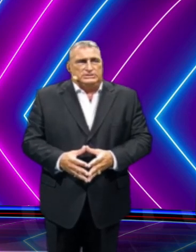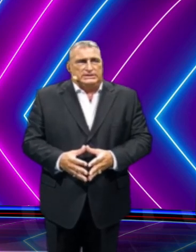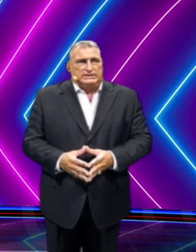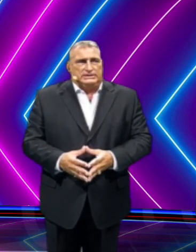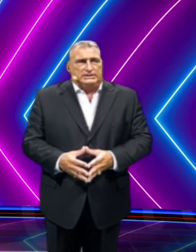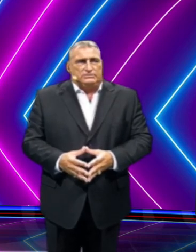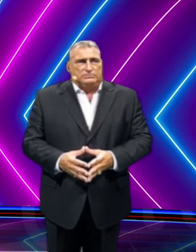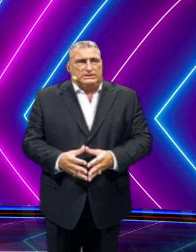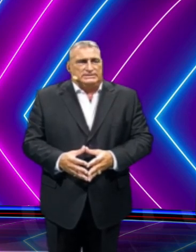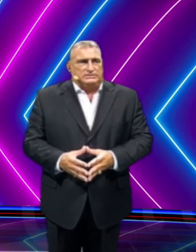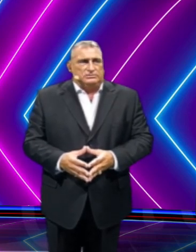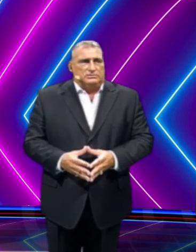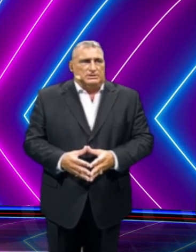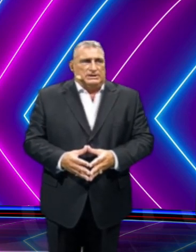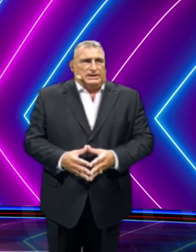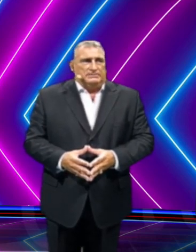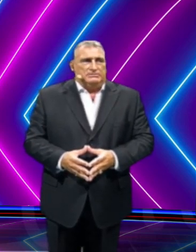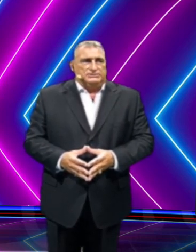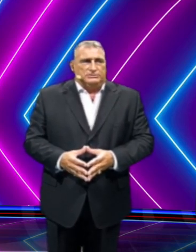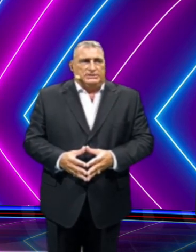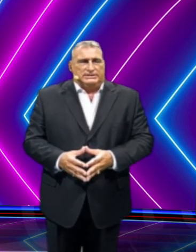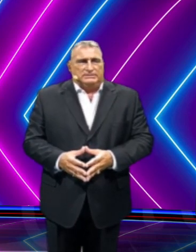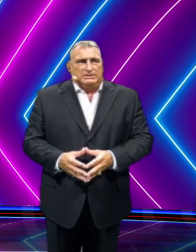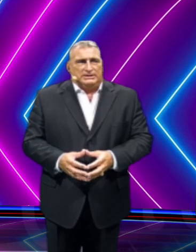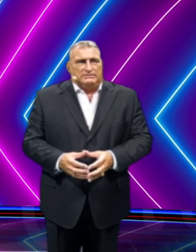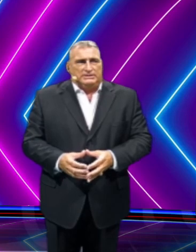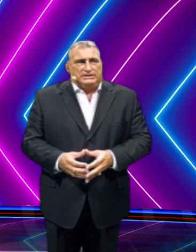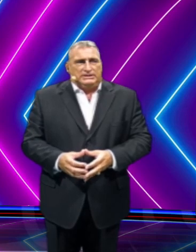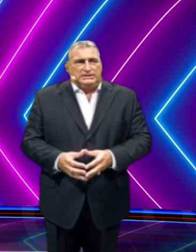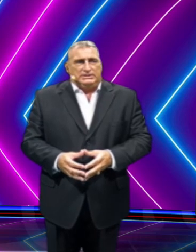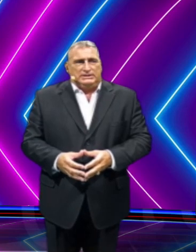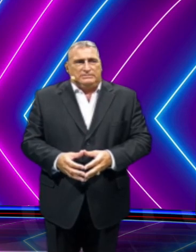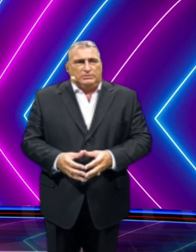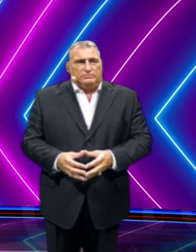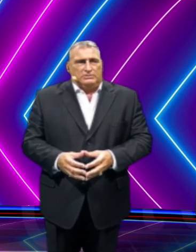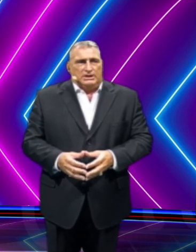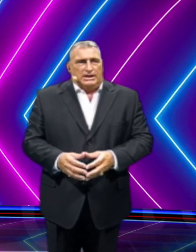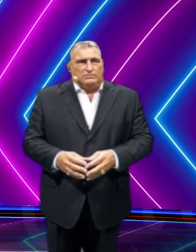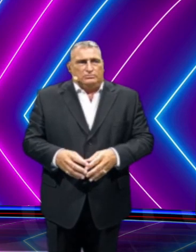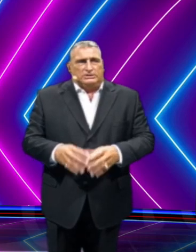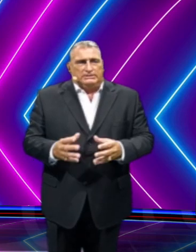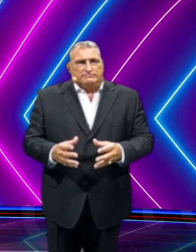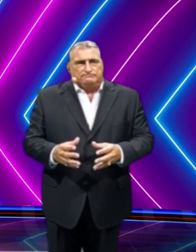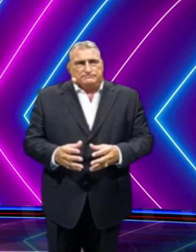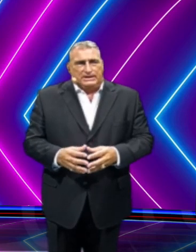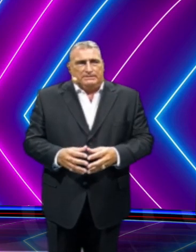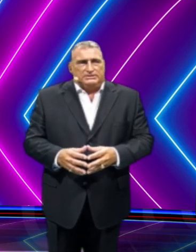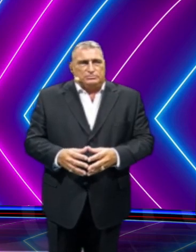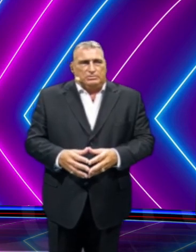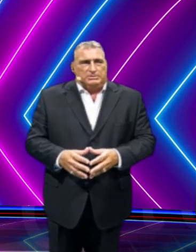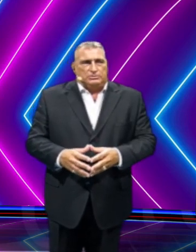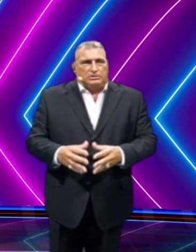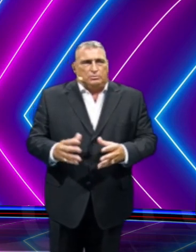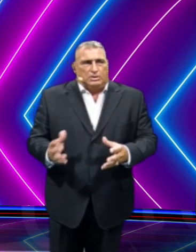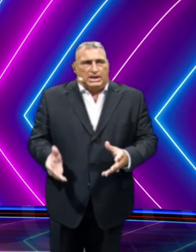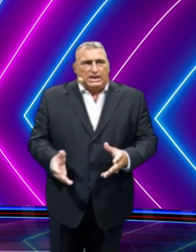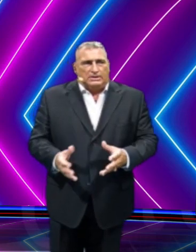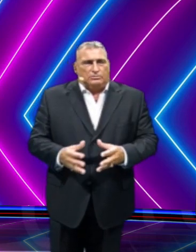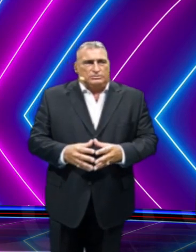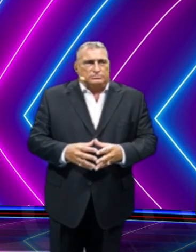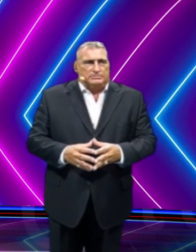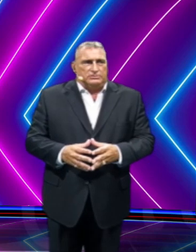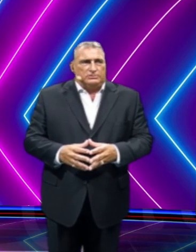mucha gente, estuve haciendo averiguaciones del tema de rugby y bueno, algunos que, a ver, en su momento han